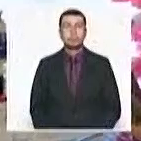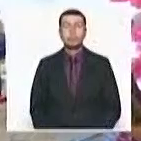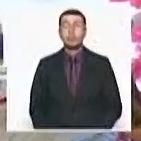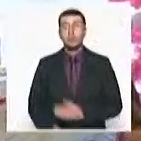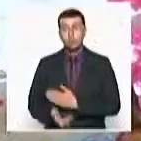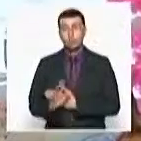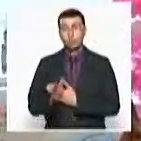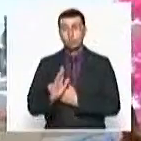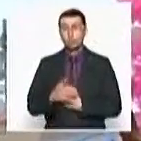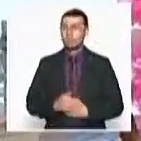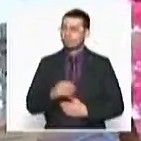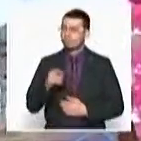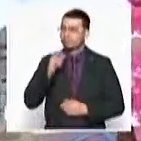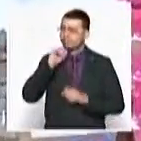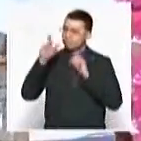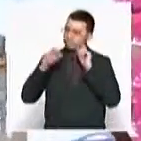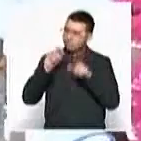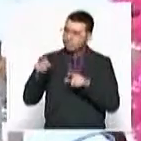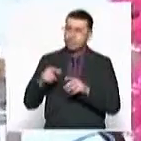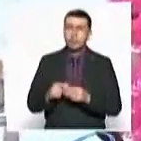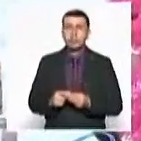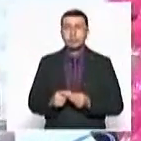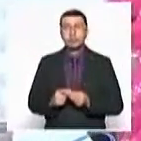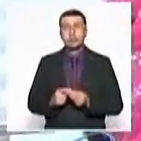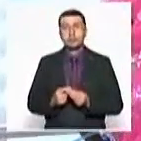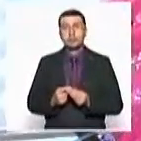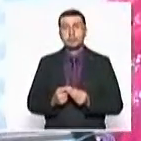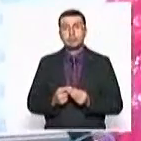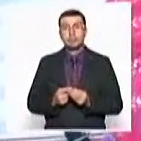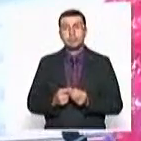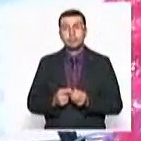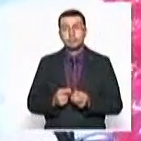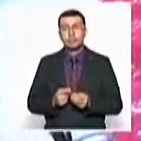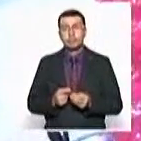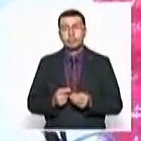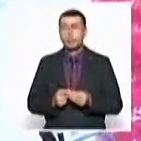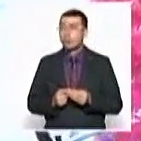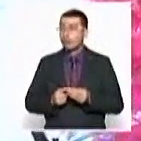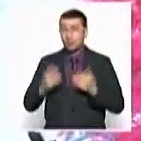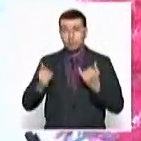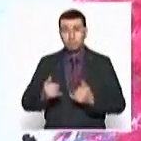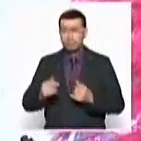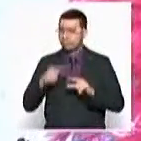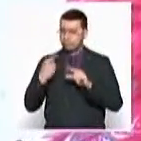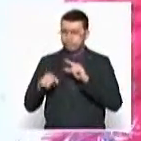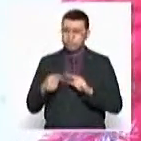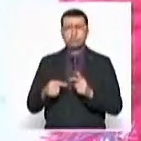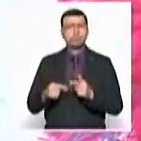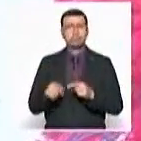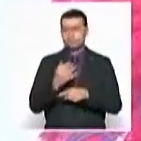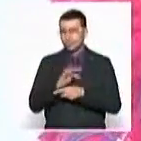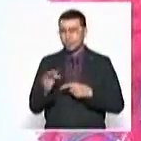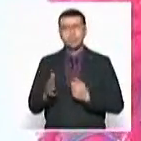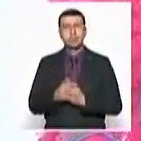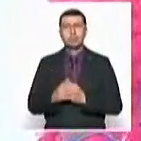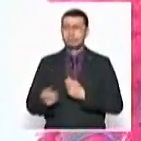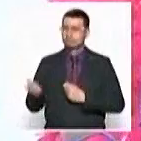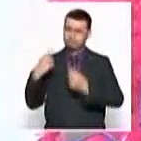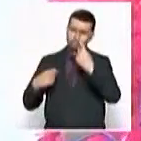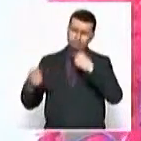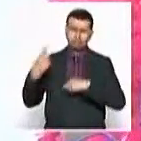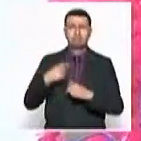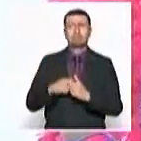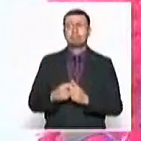883-0299. Entonces, con preguntas, utilizar todos los medios electrónicos es una maravilla para poder comunicarnos. El